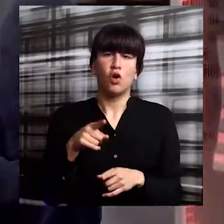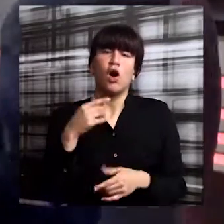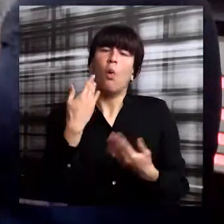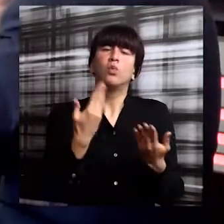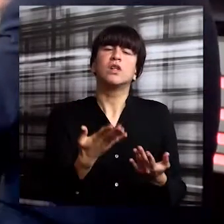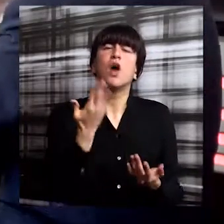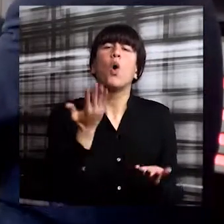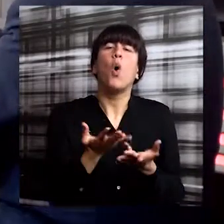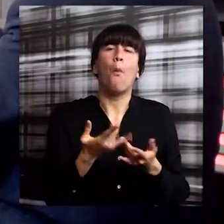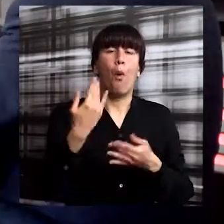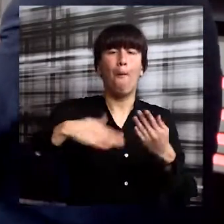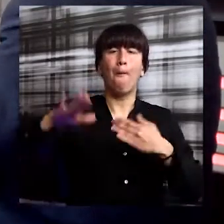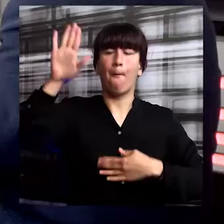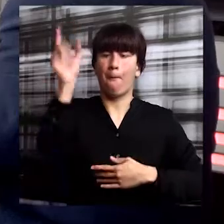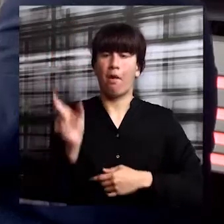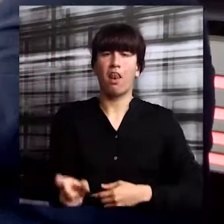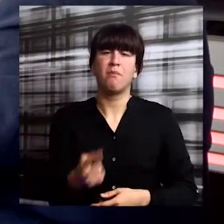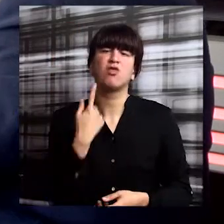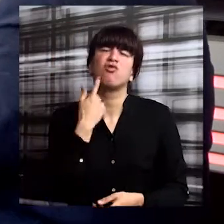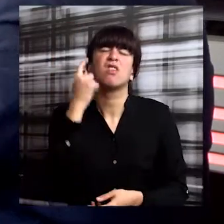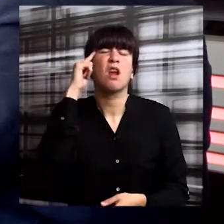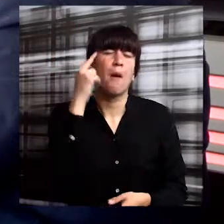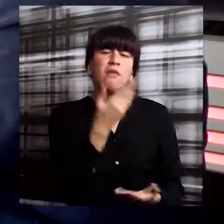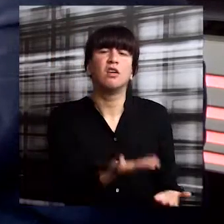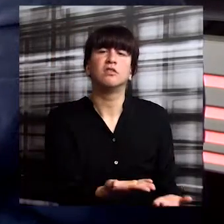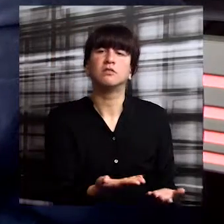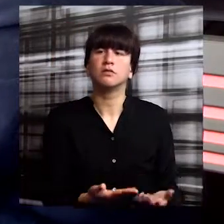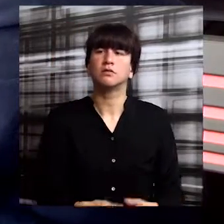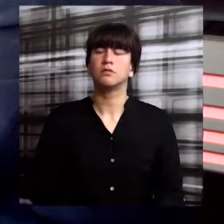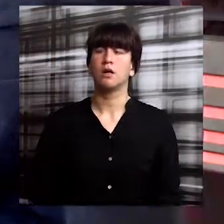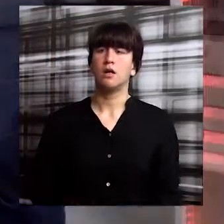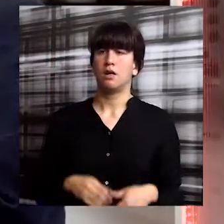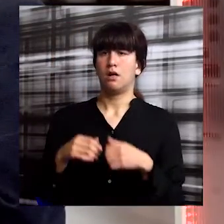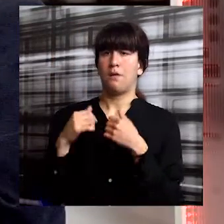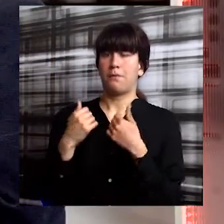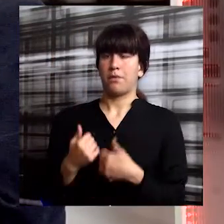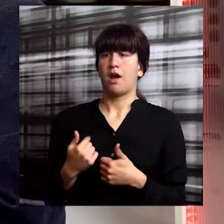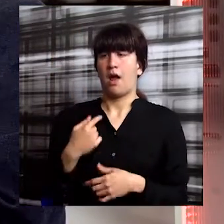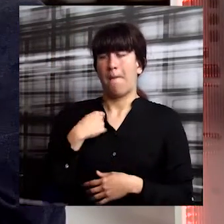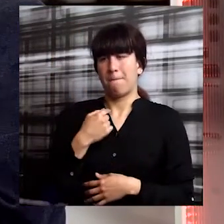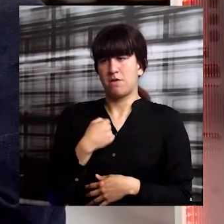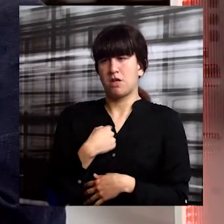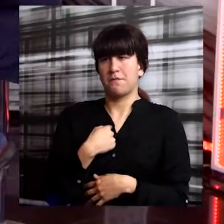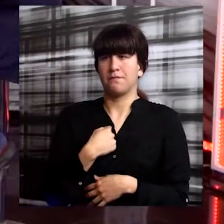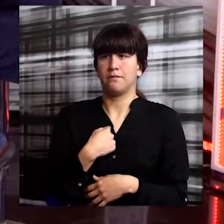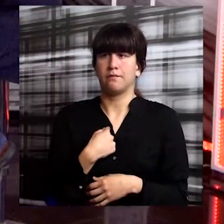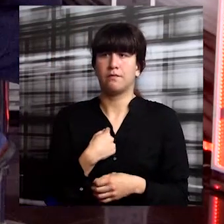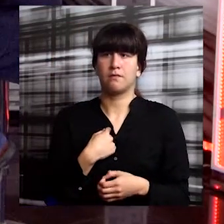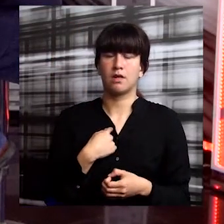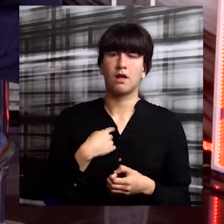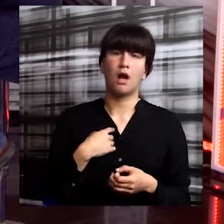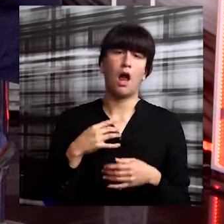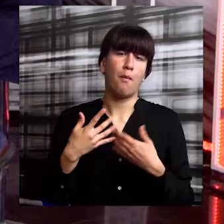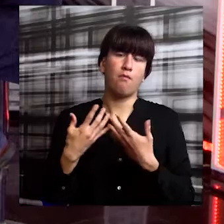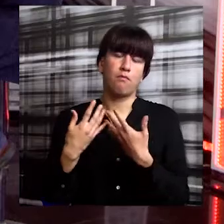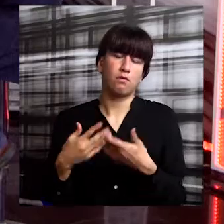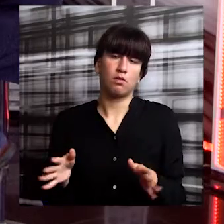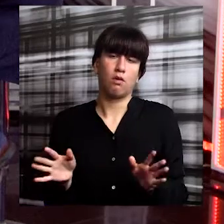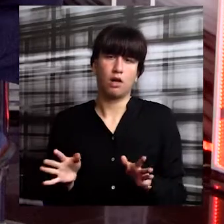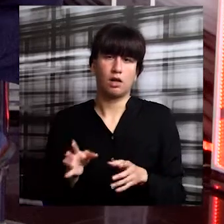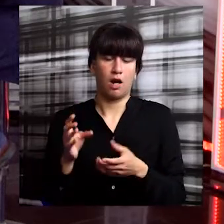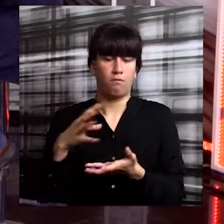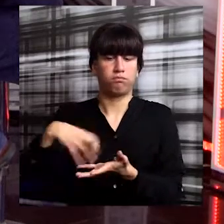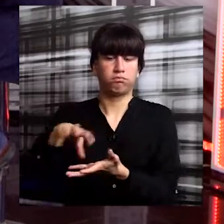región, ¿qué punto les interesa? Mire, a mí uno de los problemas más importantes a donde uno va, a cualquier barrio, a